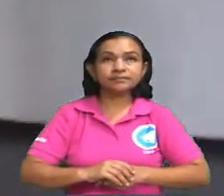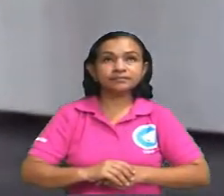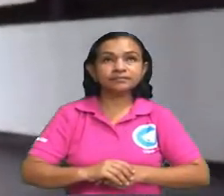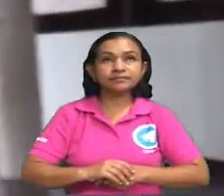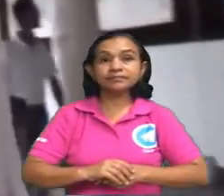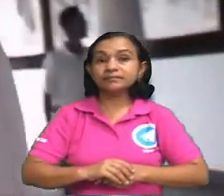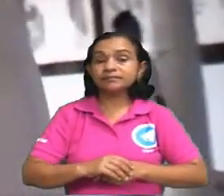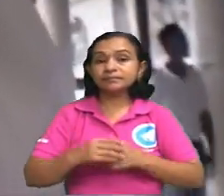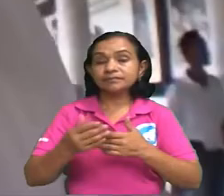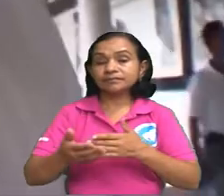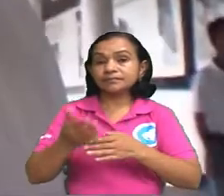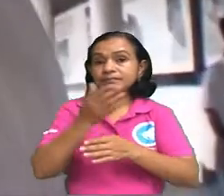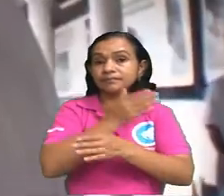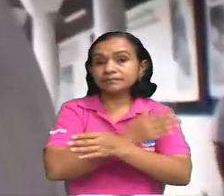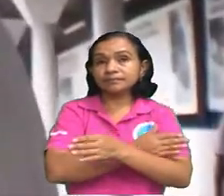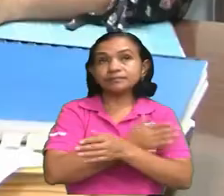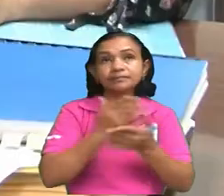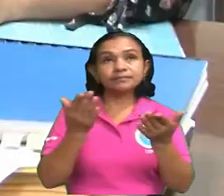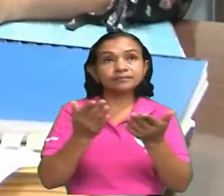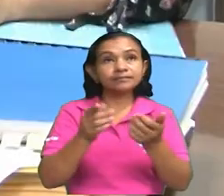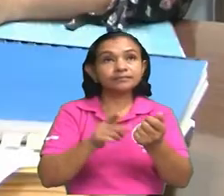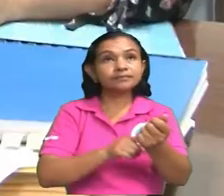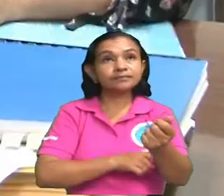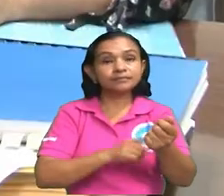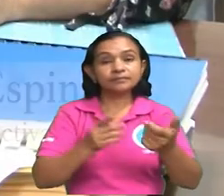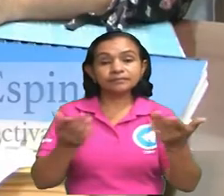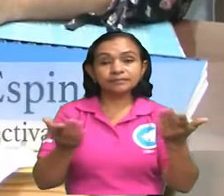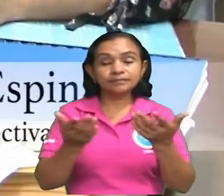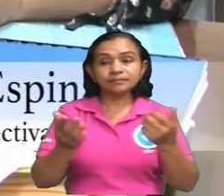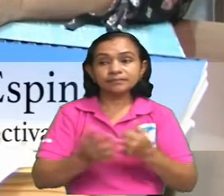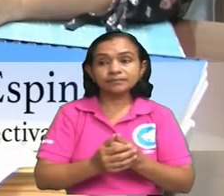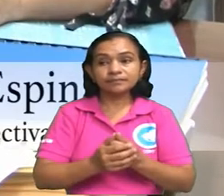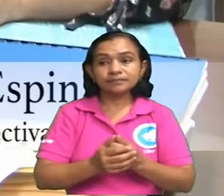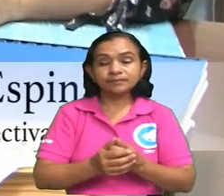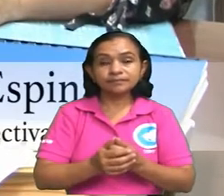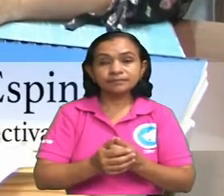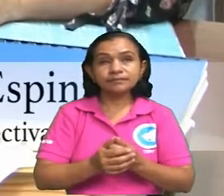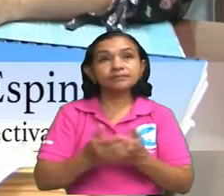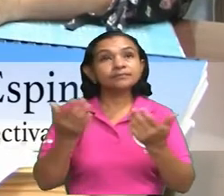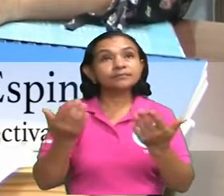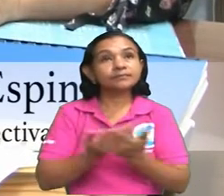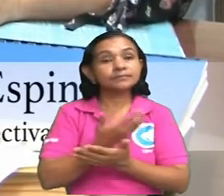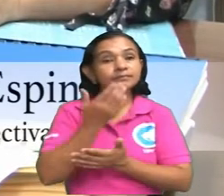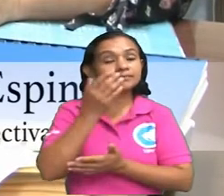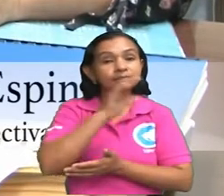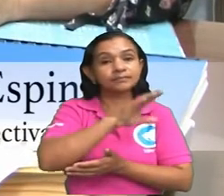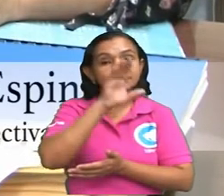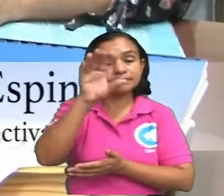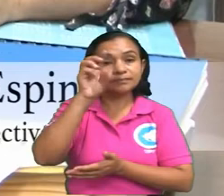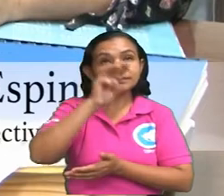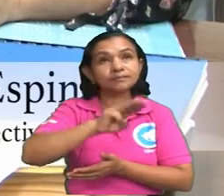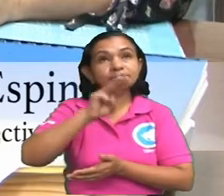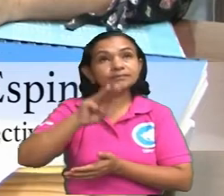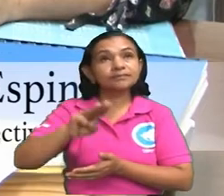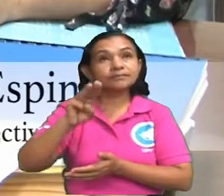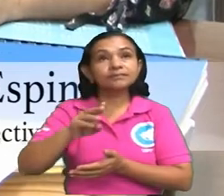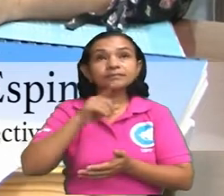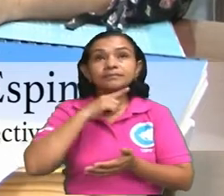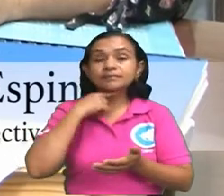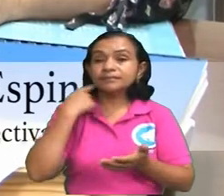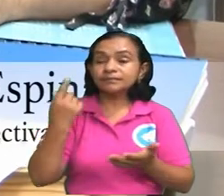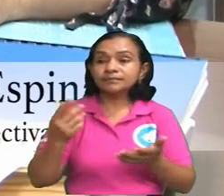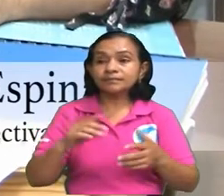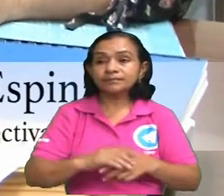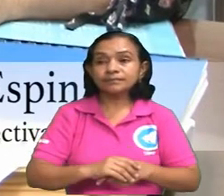Inicialmente porque ambos son hijos del mismo departamento, de Matagalpa, uno, ¿verdad?